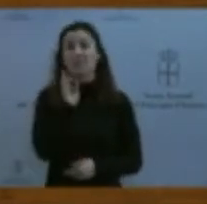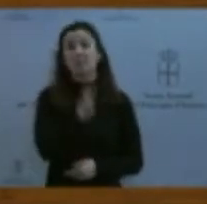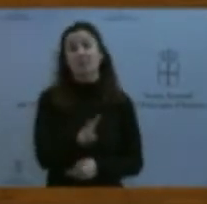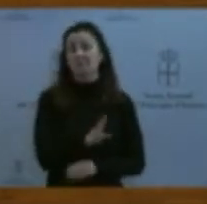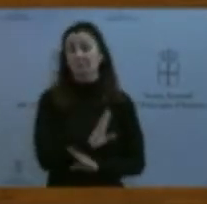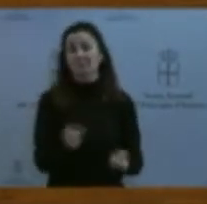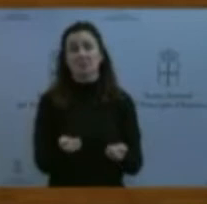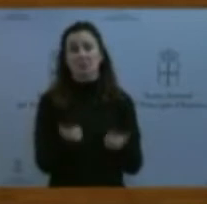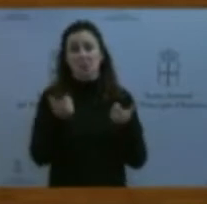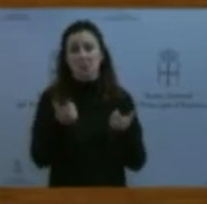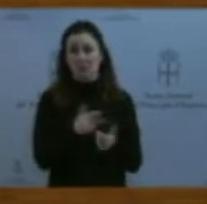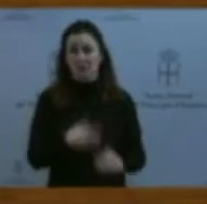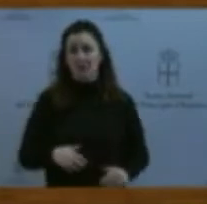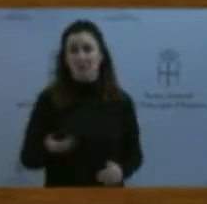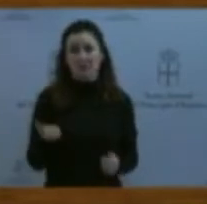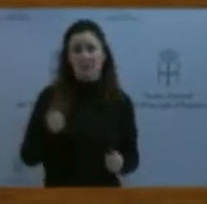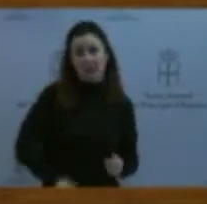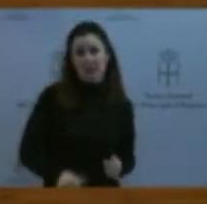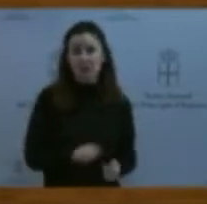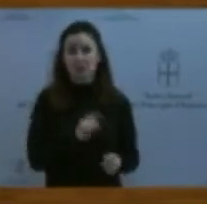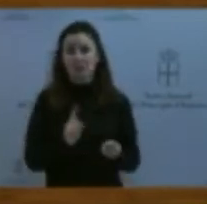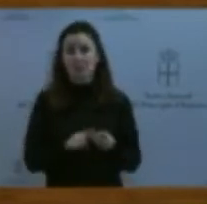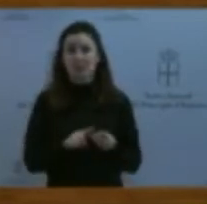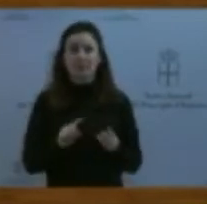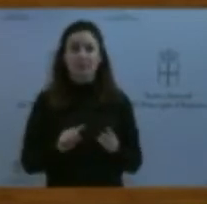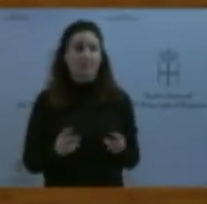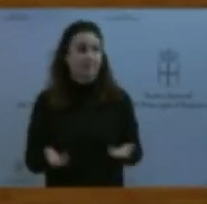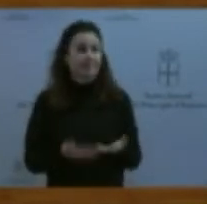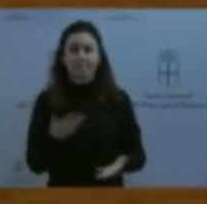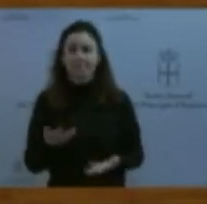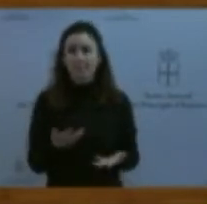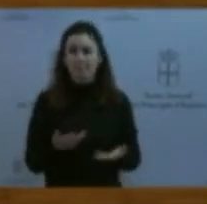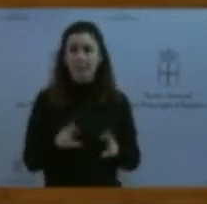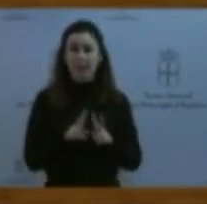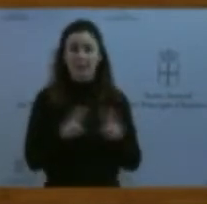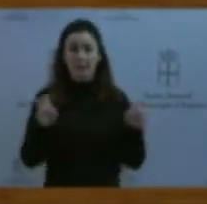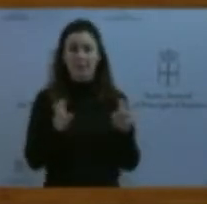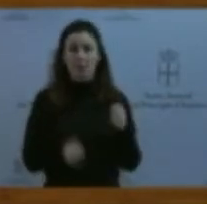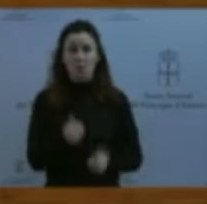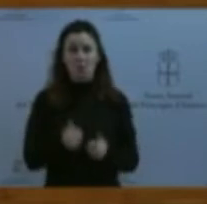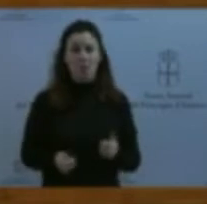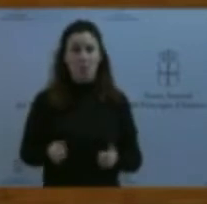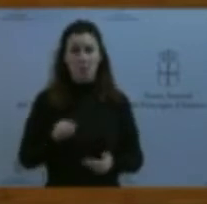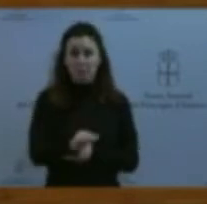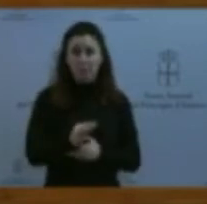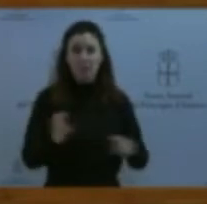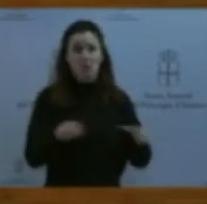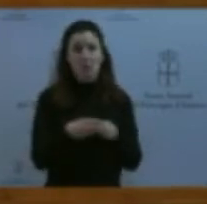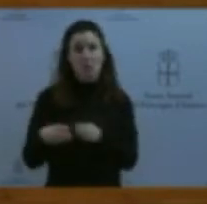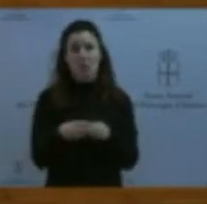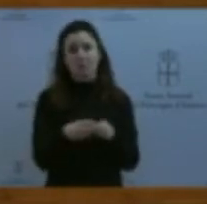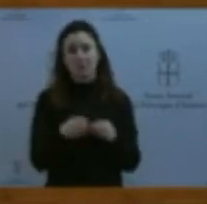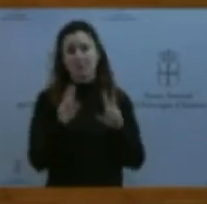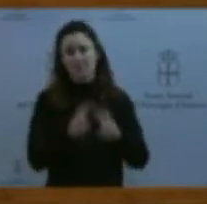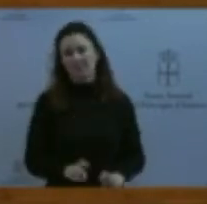actúan ustedes por lo general. Y luego en el caso de las convocatorias de ayudas a grupos de investigación. Insistimos, se lo venimos diciendo